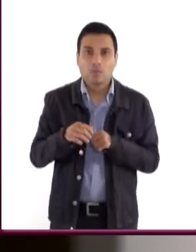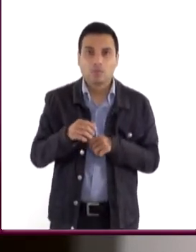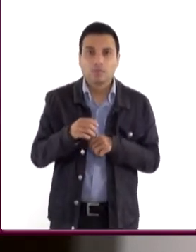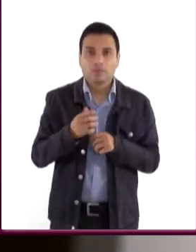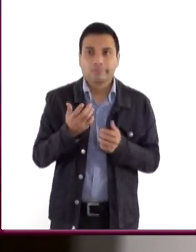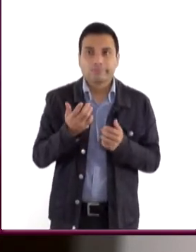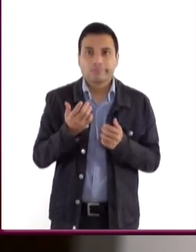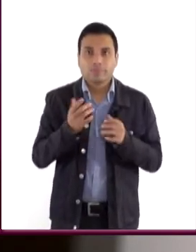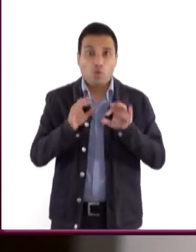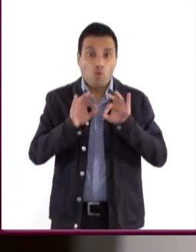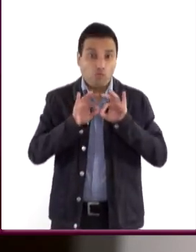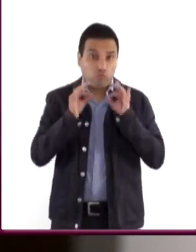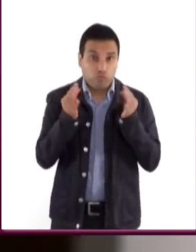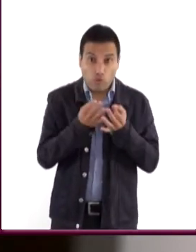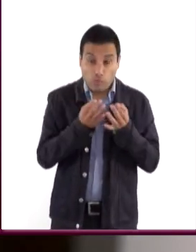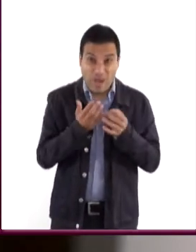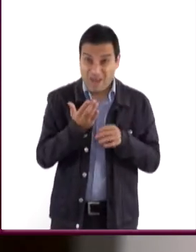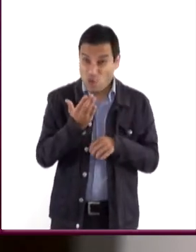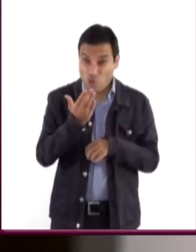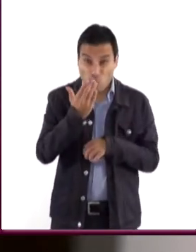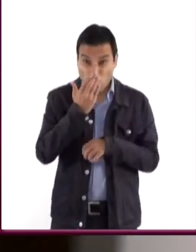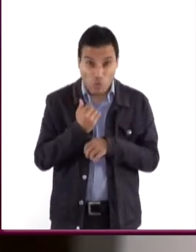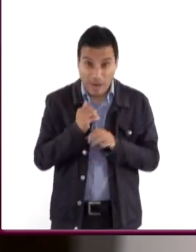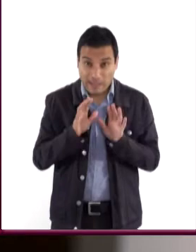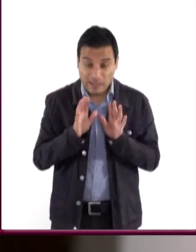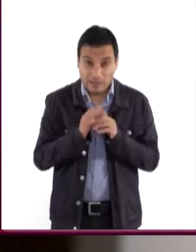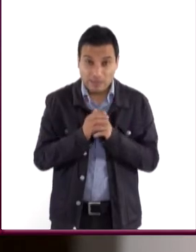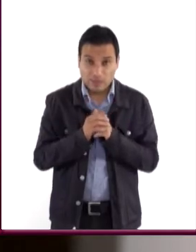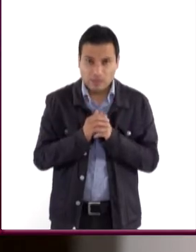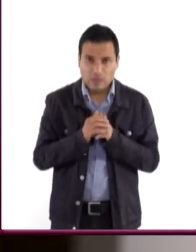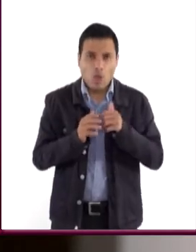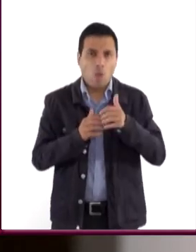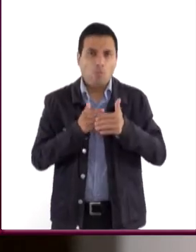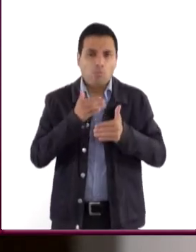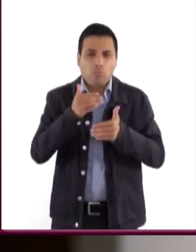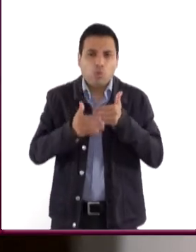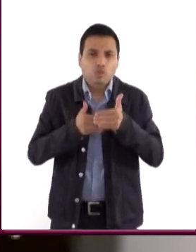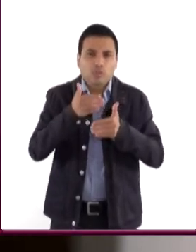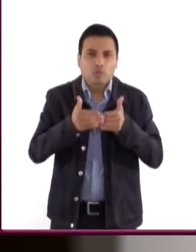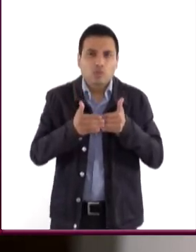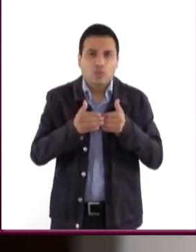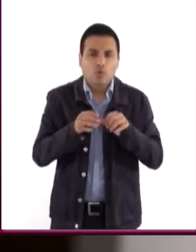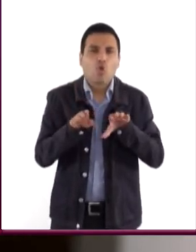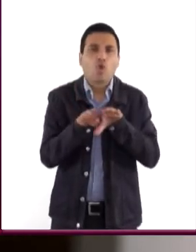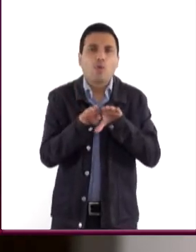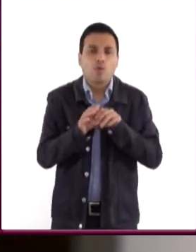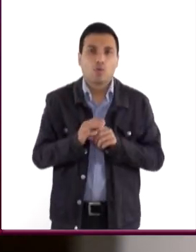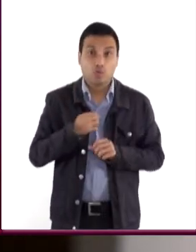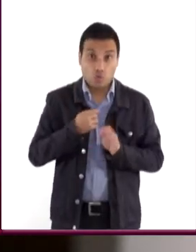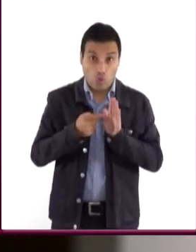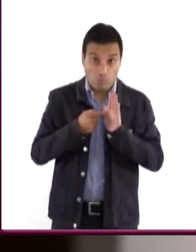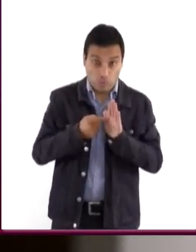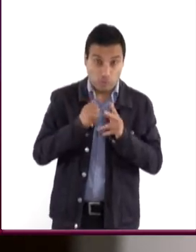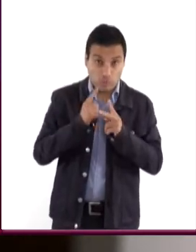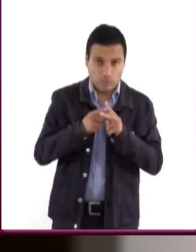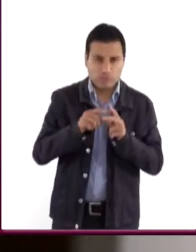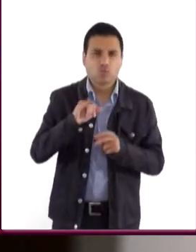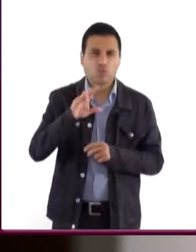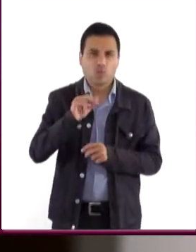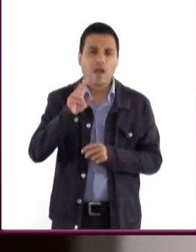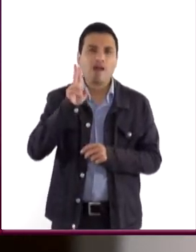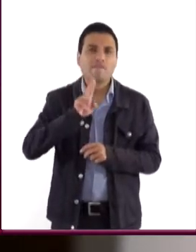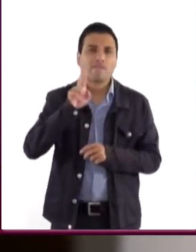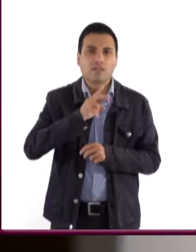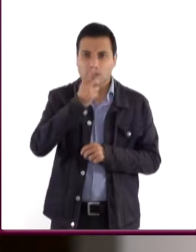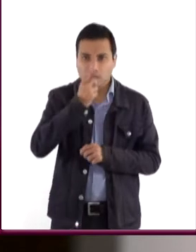que haya una solución analítica, es decir, una fórmula, el proceso para resolverla sería hacer una modelación matemática. ¿Sí me podías platicar un